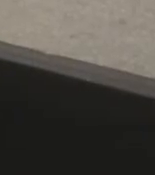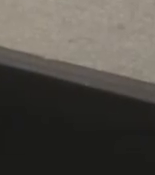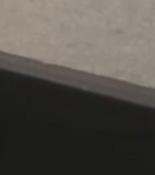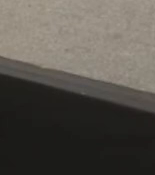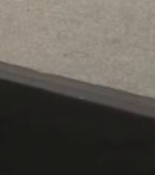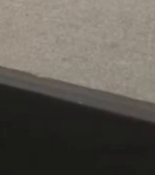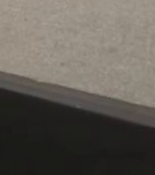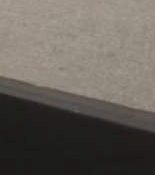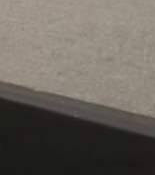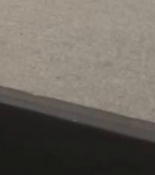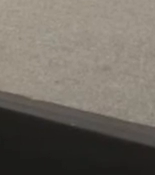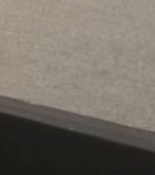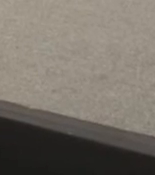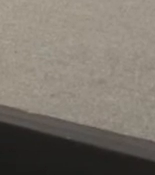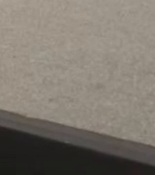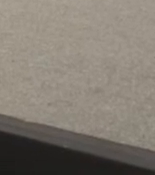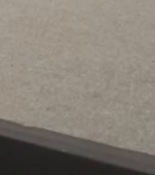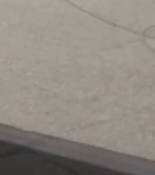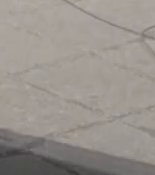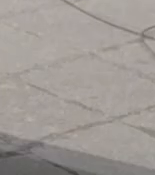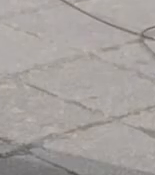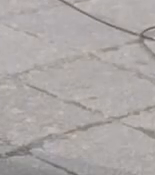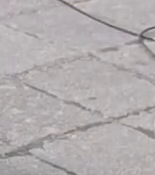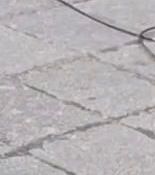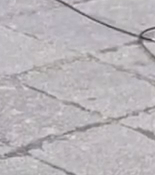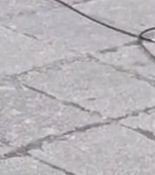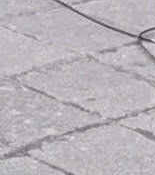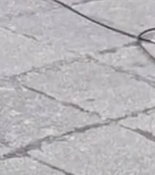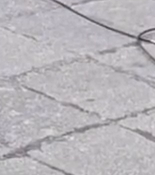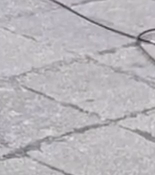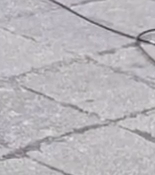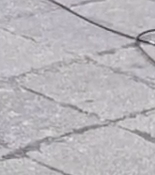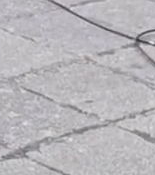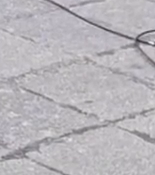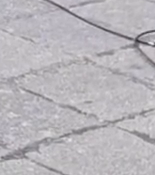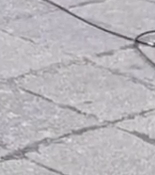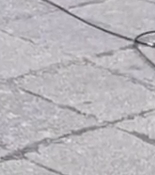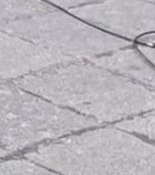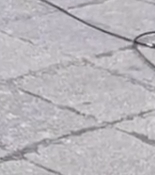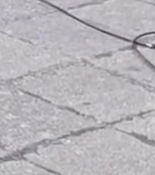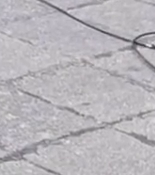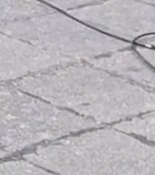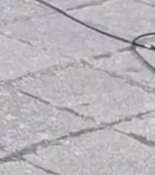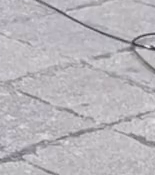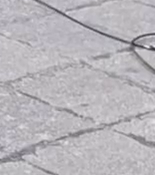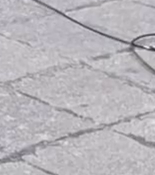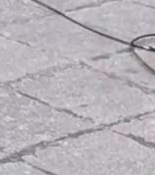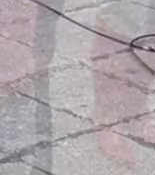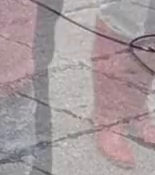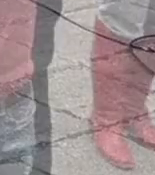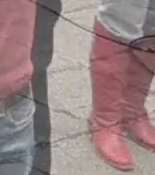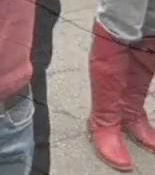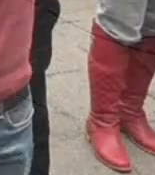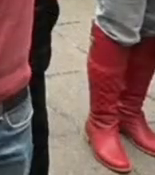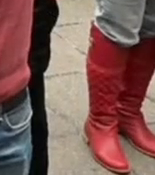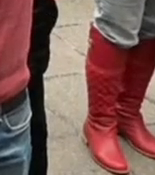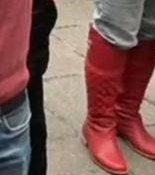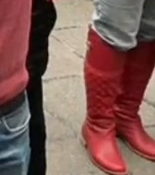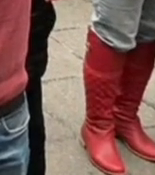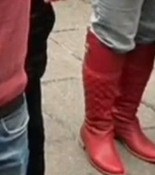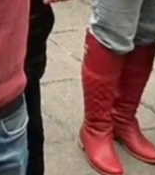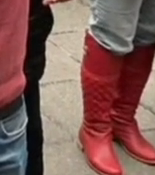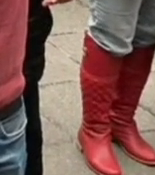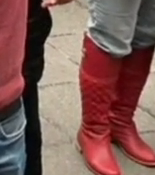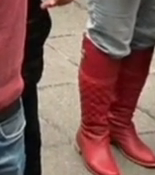nuestro país. No solamente por la promoción de la cultura, la lectura, sino por lo que significa